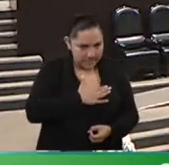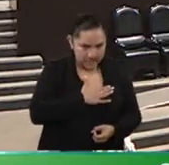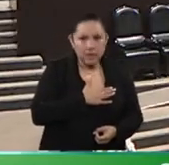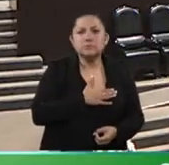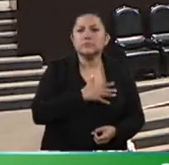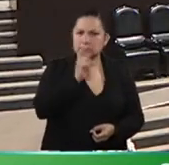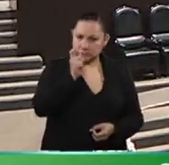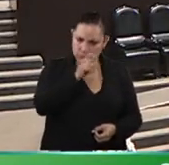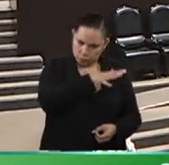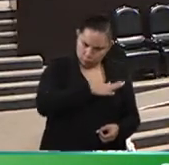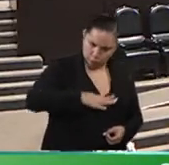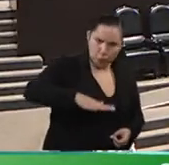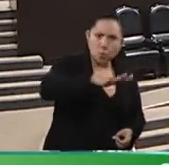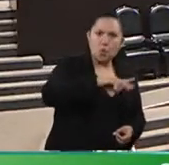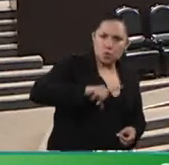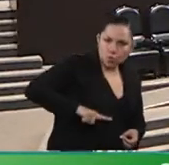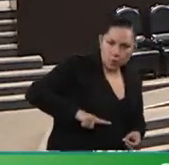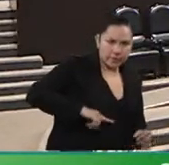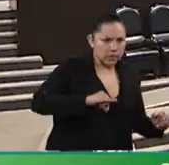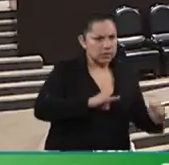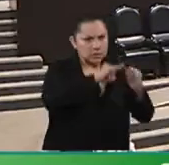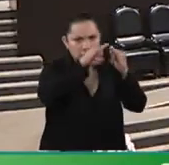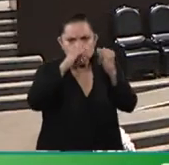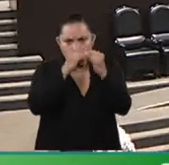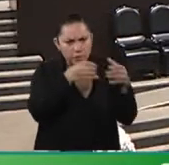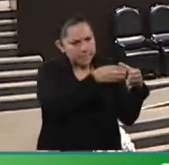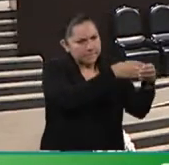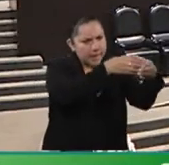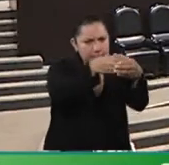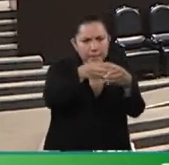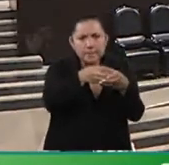lo debemos abordar sin